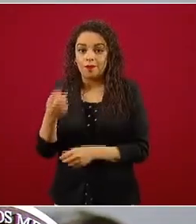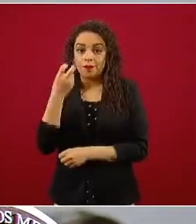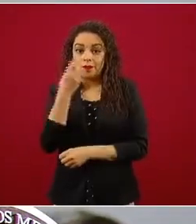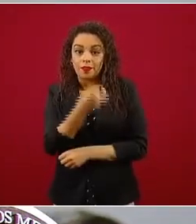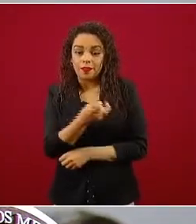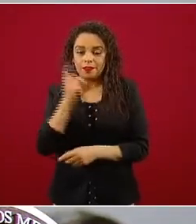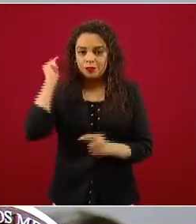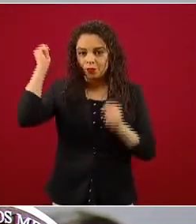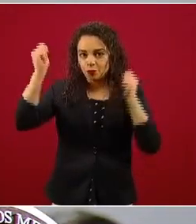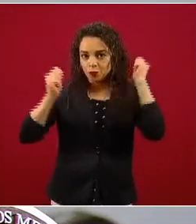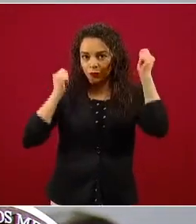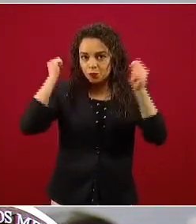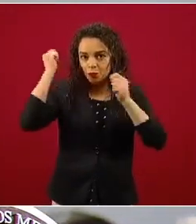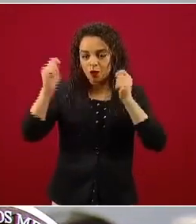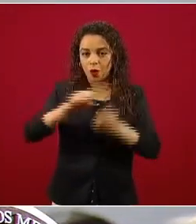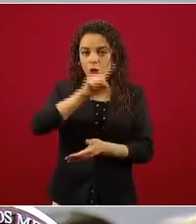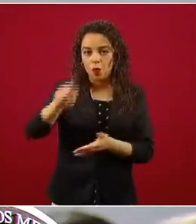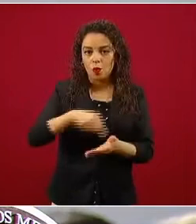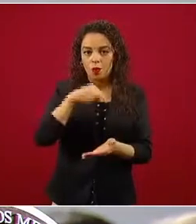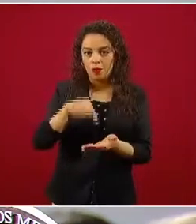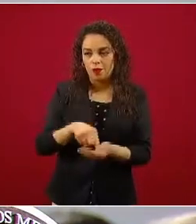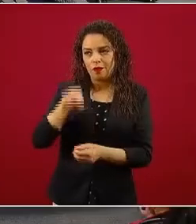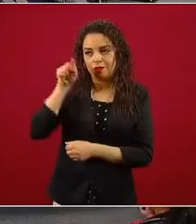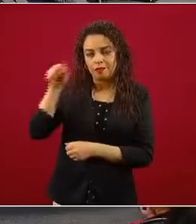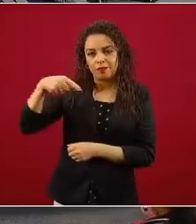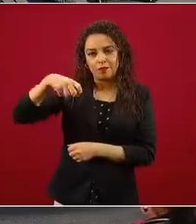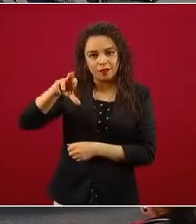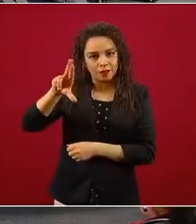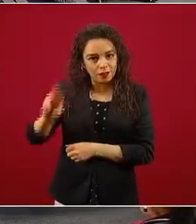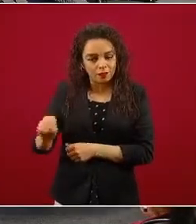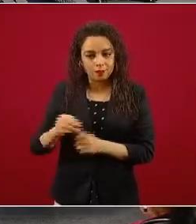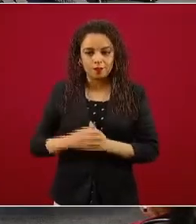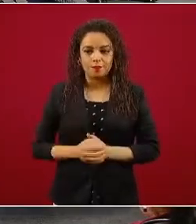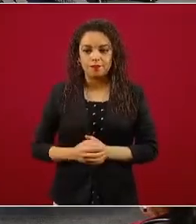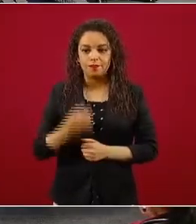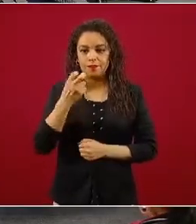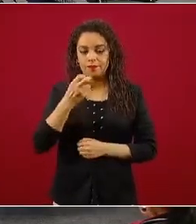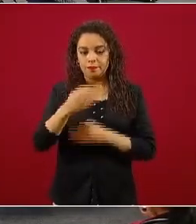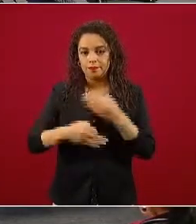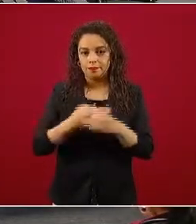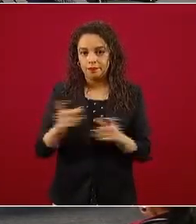precisamente en la zona de Quintana Roo. Eso es todo, presidente, secretario.